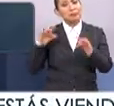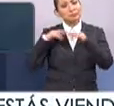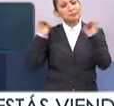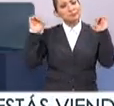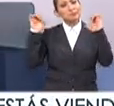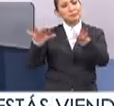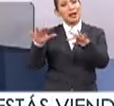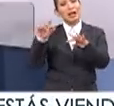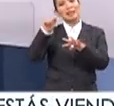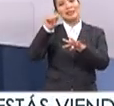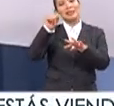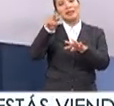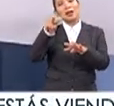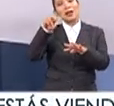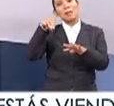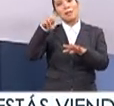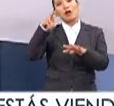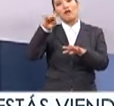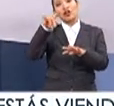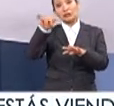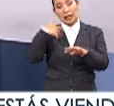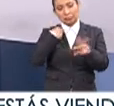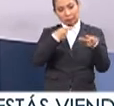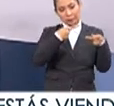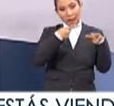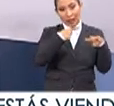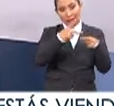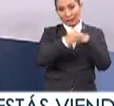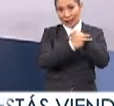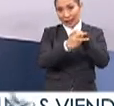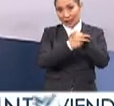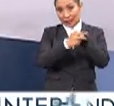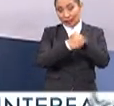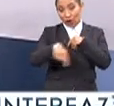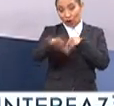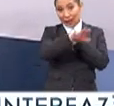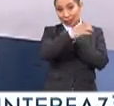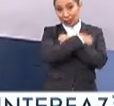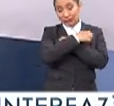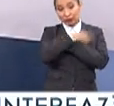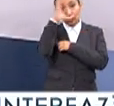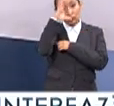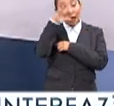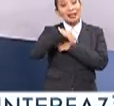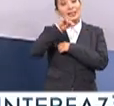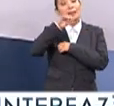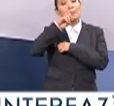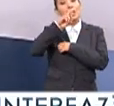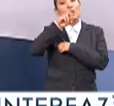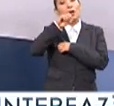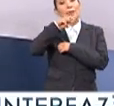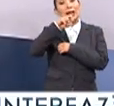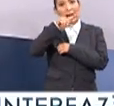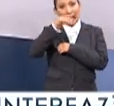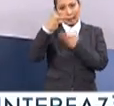debemos fosis un evento realizado por la asociación de los televisores televisiones educativas y culturales iberoamericanas